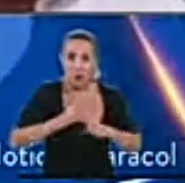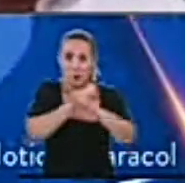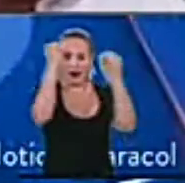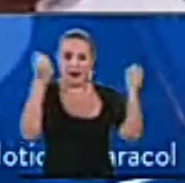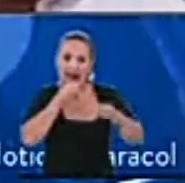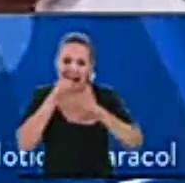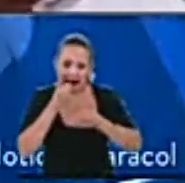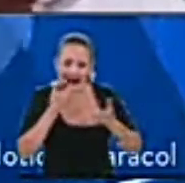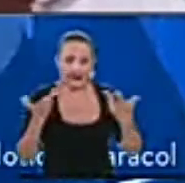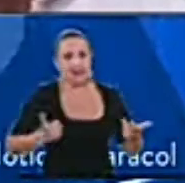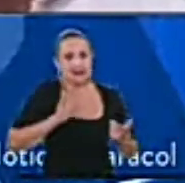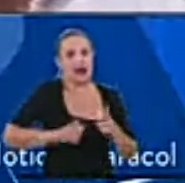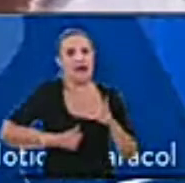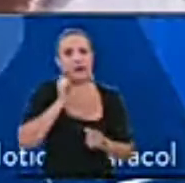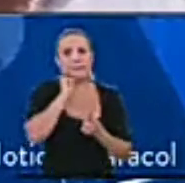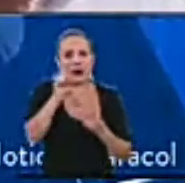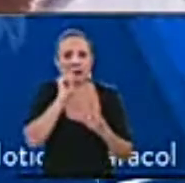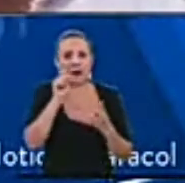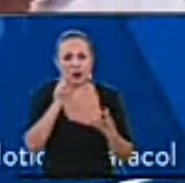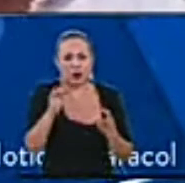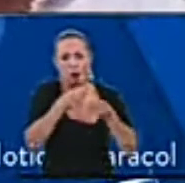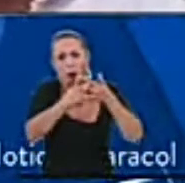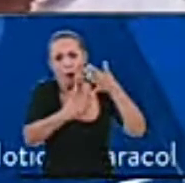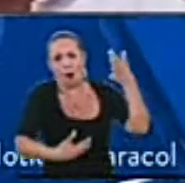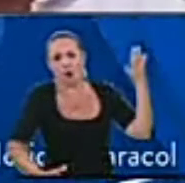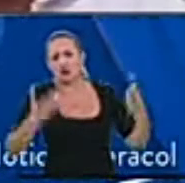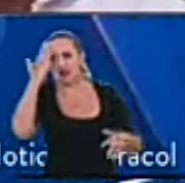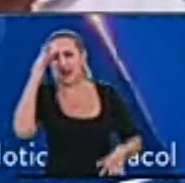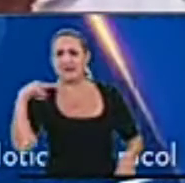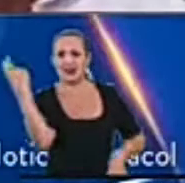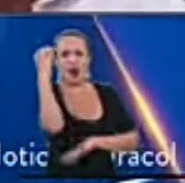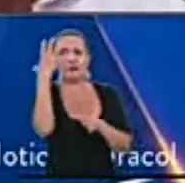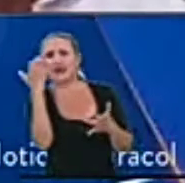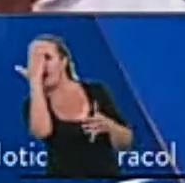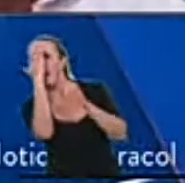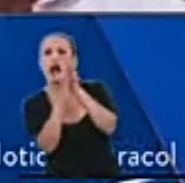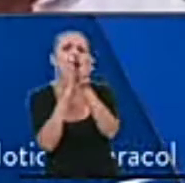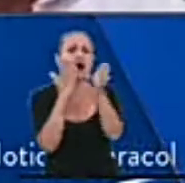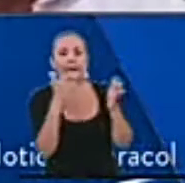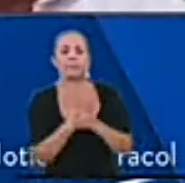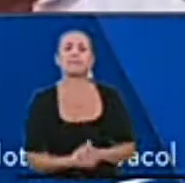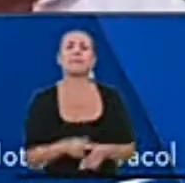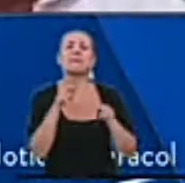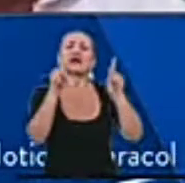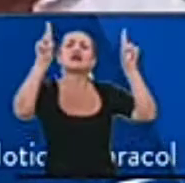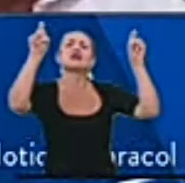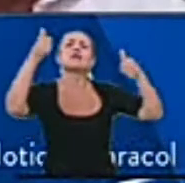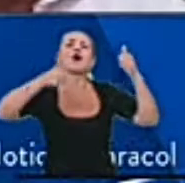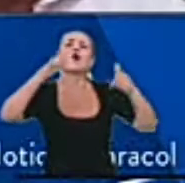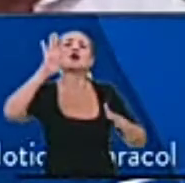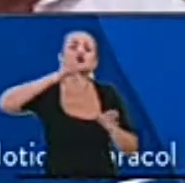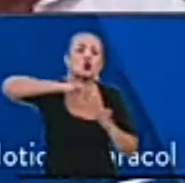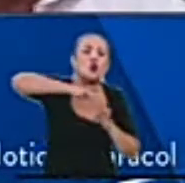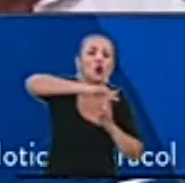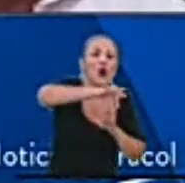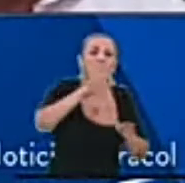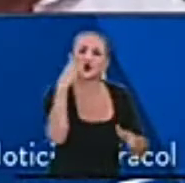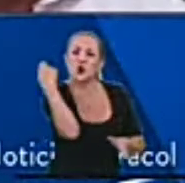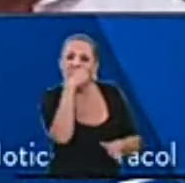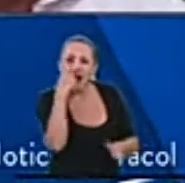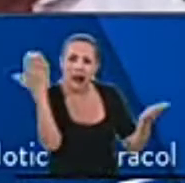sobre tantas cosas que el país quiere oír. El tema de los cultivos ilícitos, de las fumigaciones